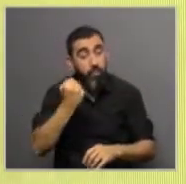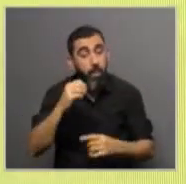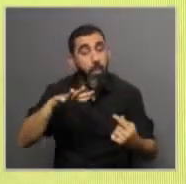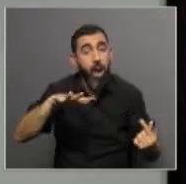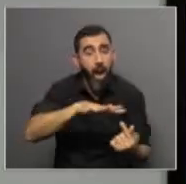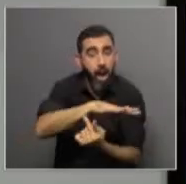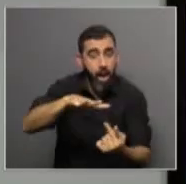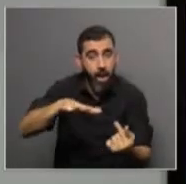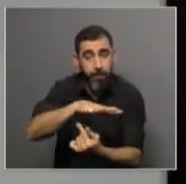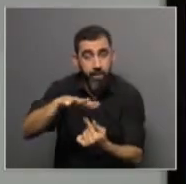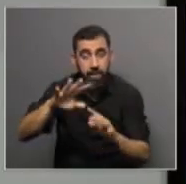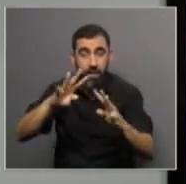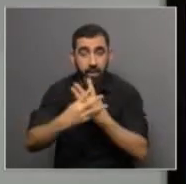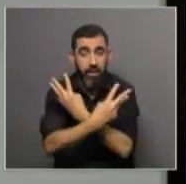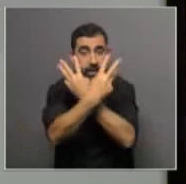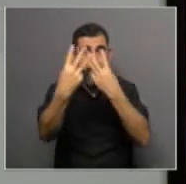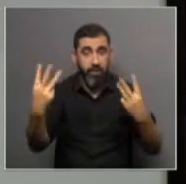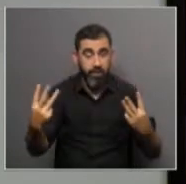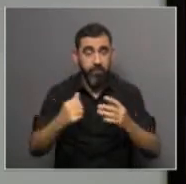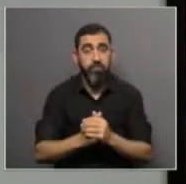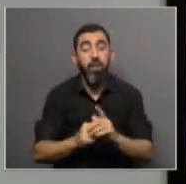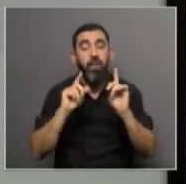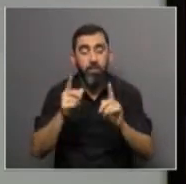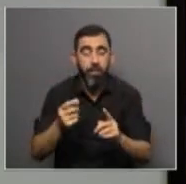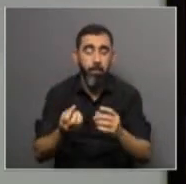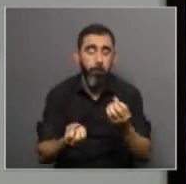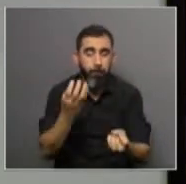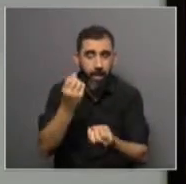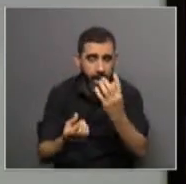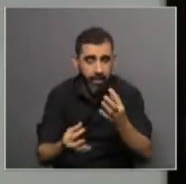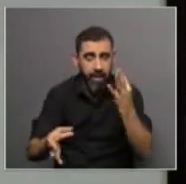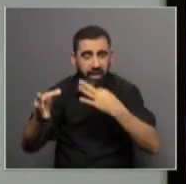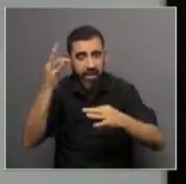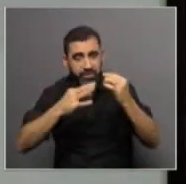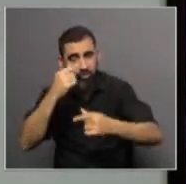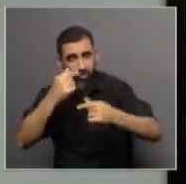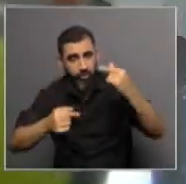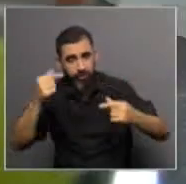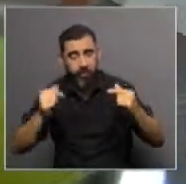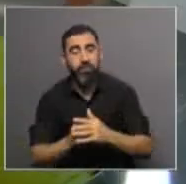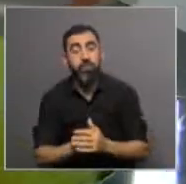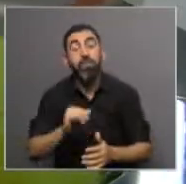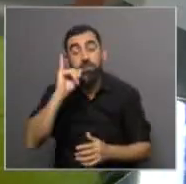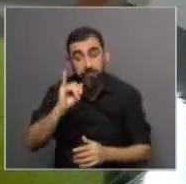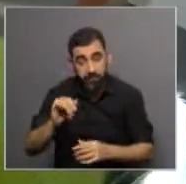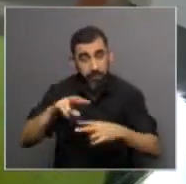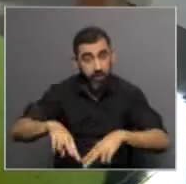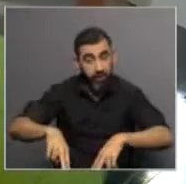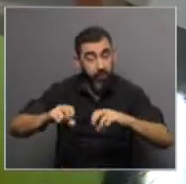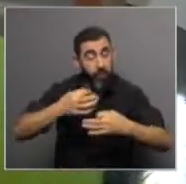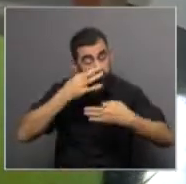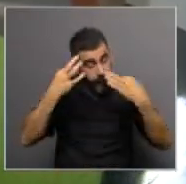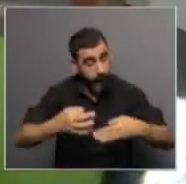un montón de planos, y no solo en cuanto a insectos, sino también en plantas, en fin, en un montón de dimensiones. Claro que sí, las investigaciones la verdad que